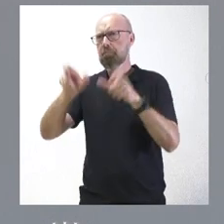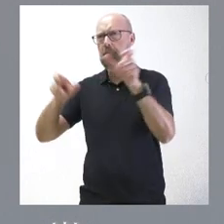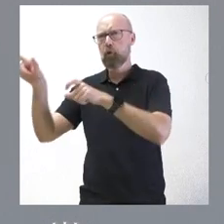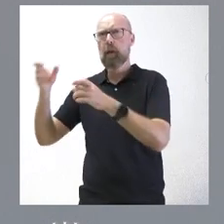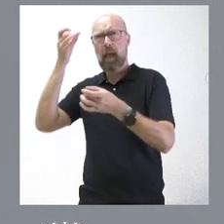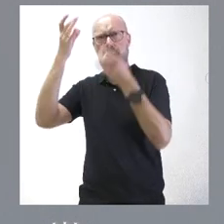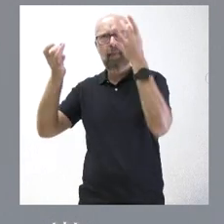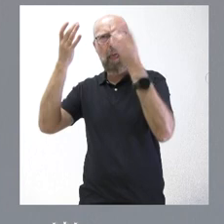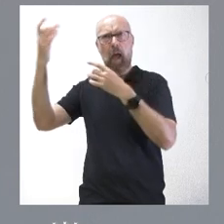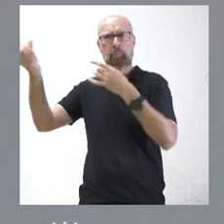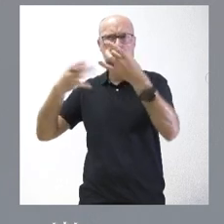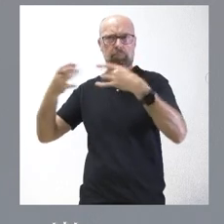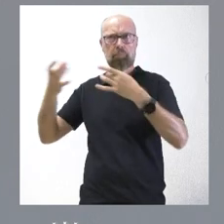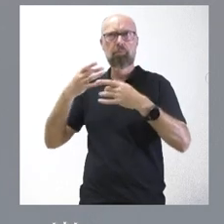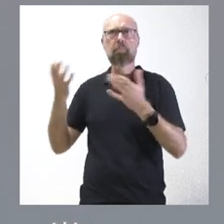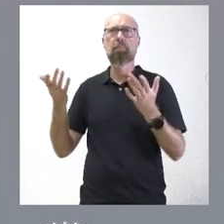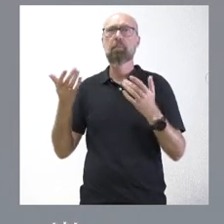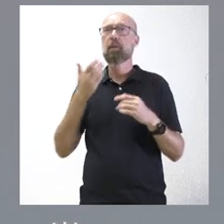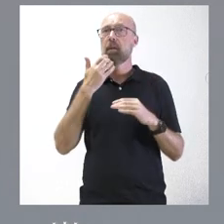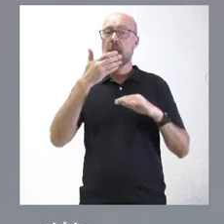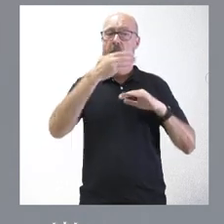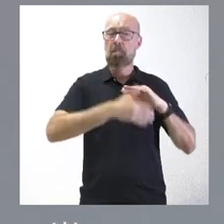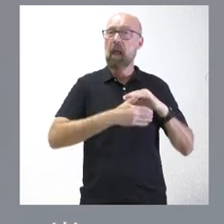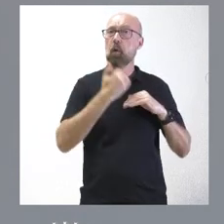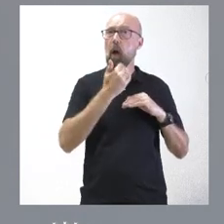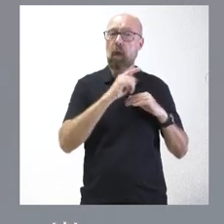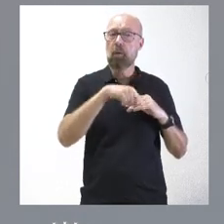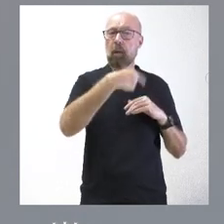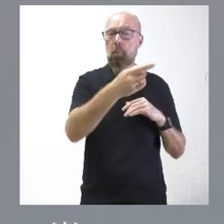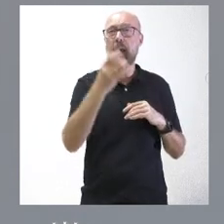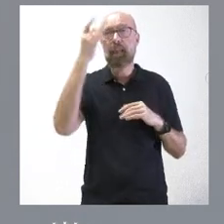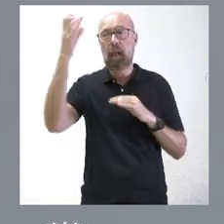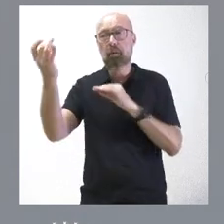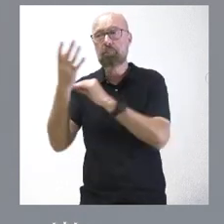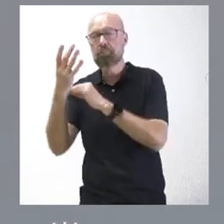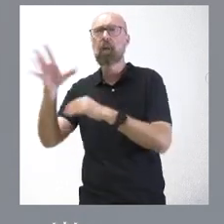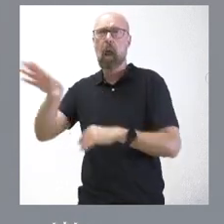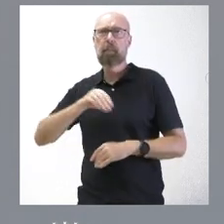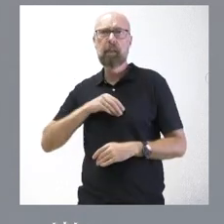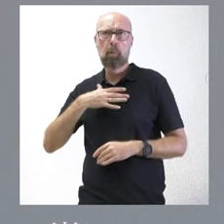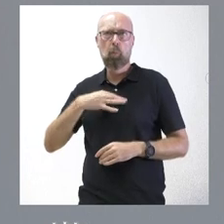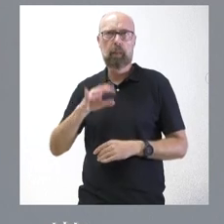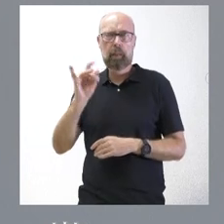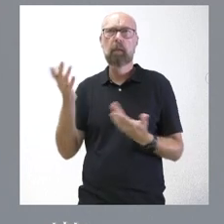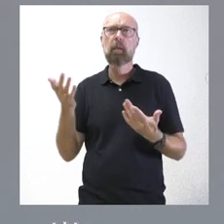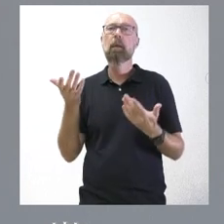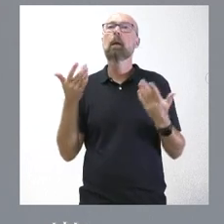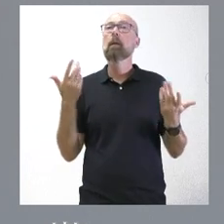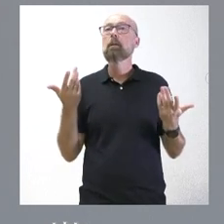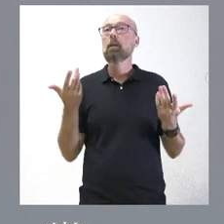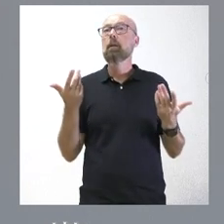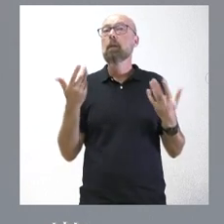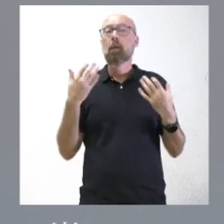aunque no estuviera en el plazo estoy convencido que si alguna sugerencia llegara se podría admitir y lógicamente ahora las consejerías están